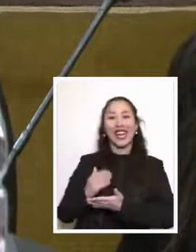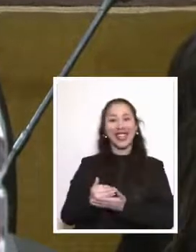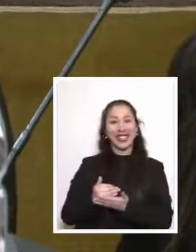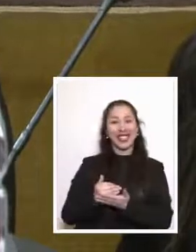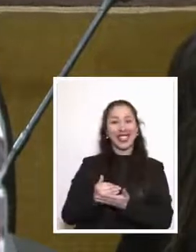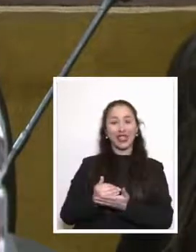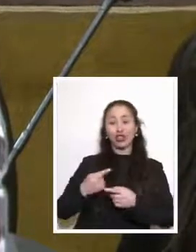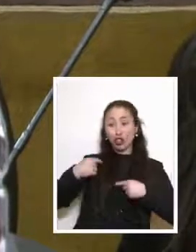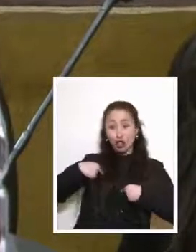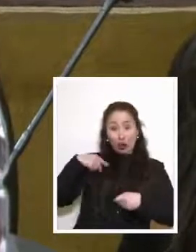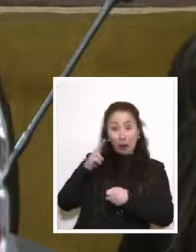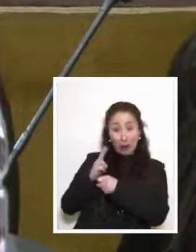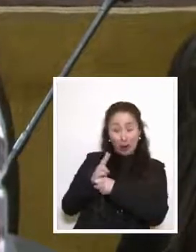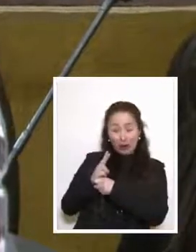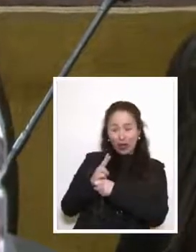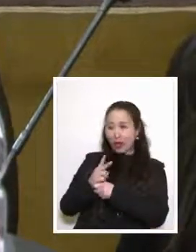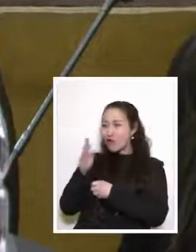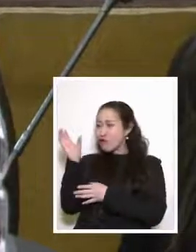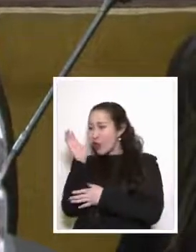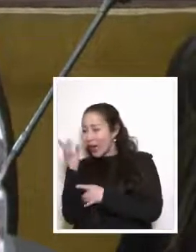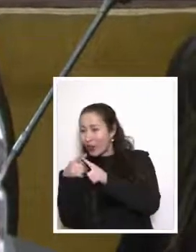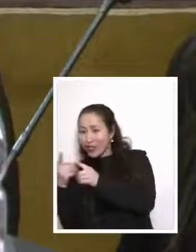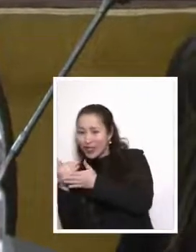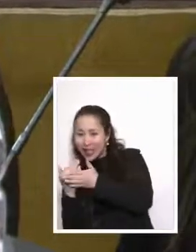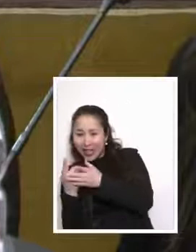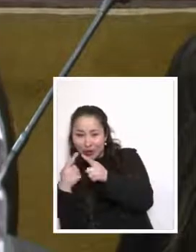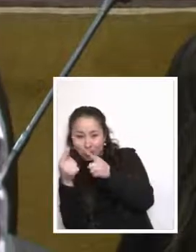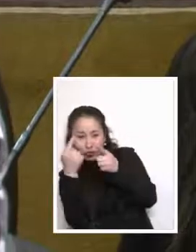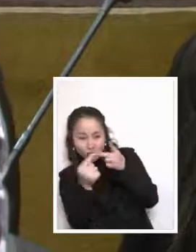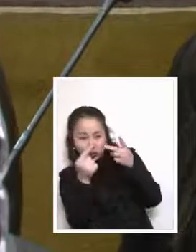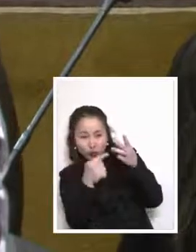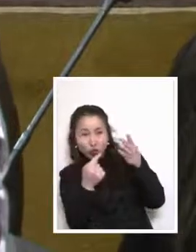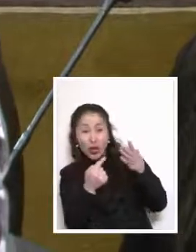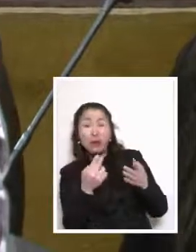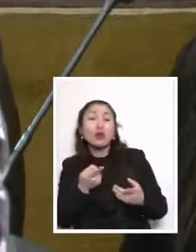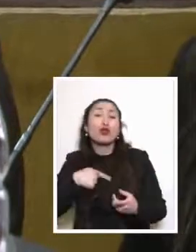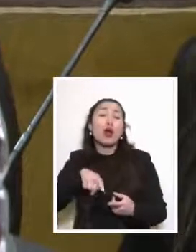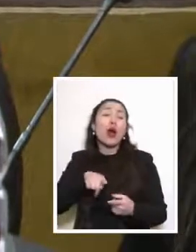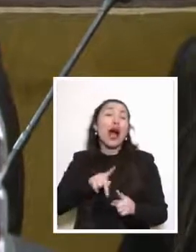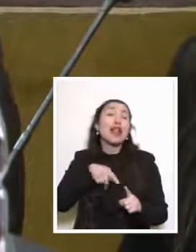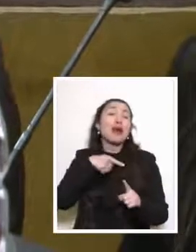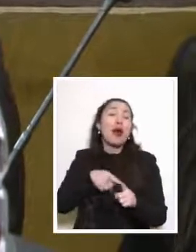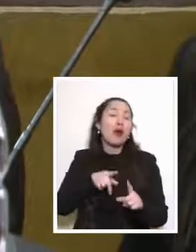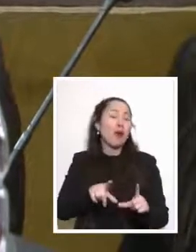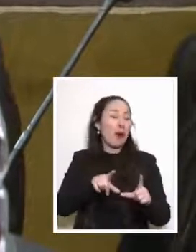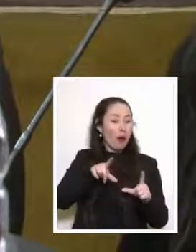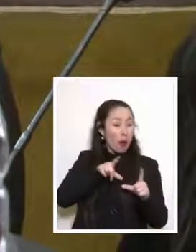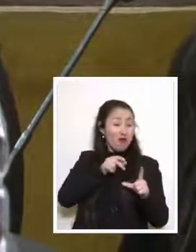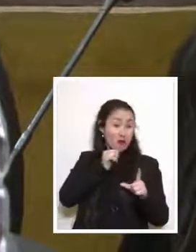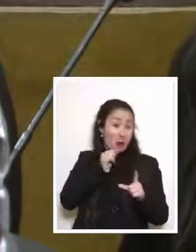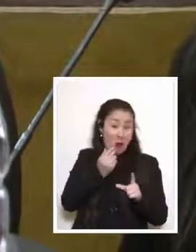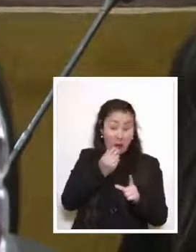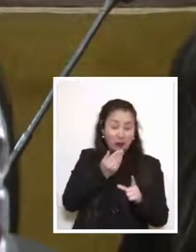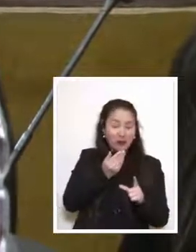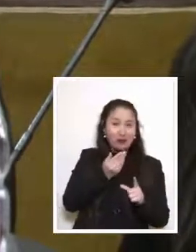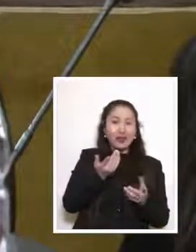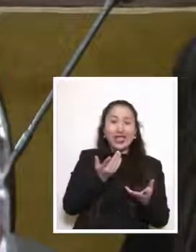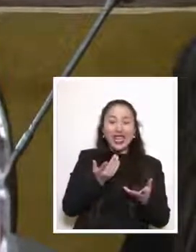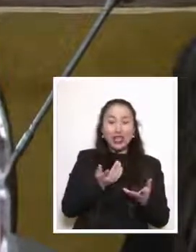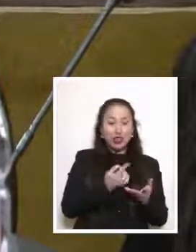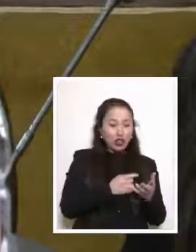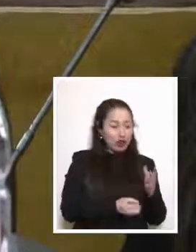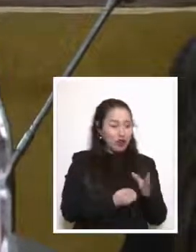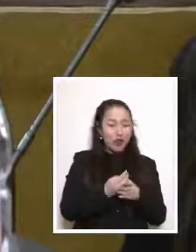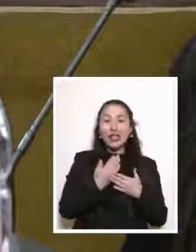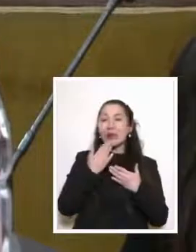cómo futuros docentes y como docentes recién egresados, las instancias para también contagiar